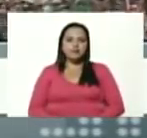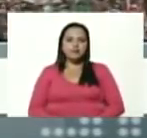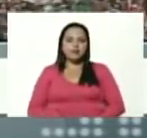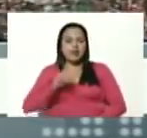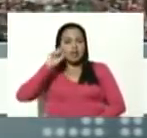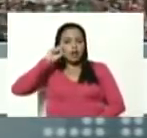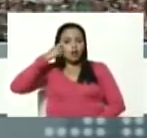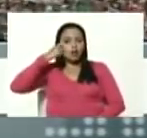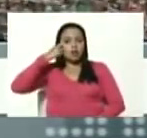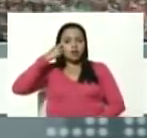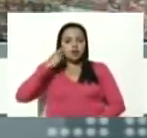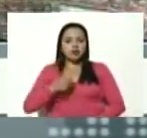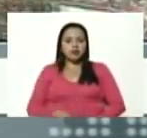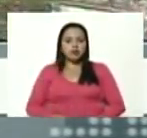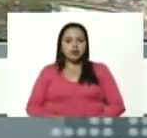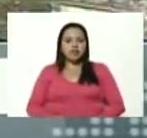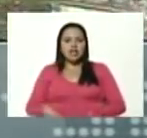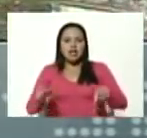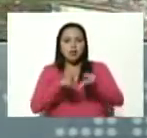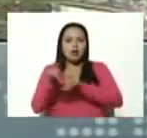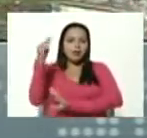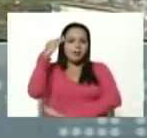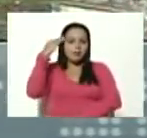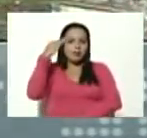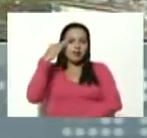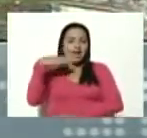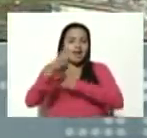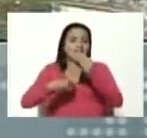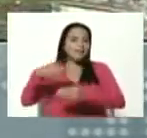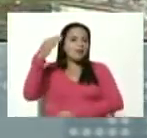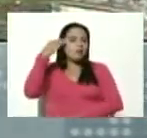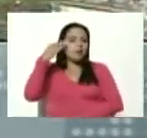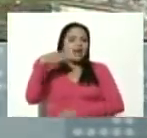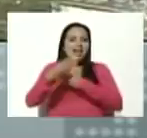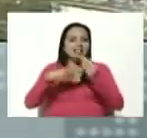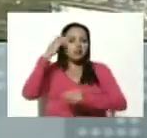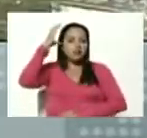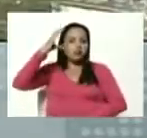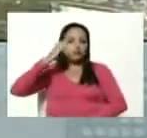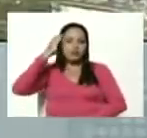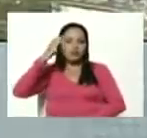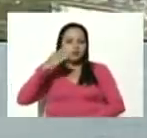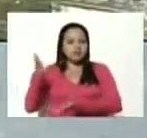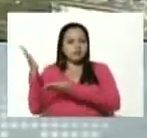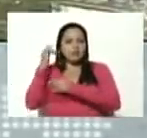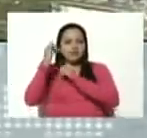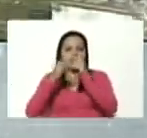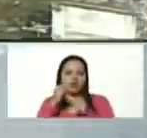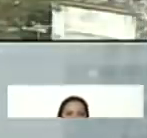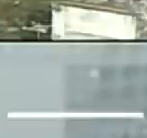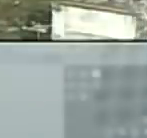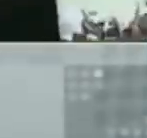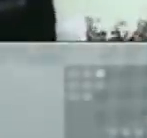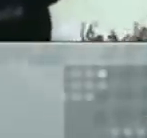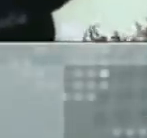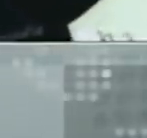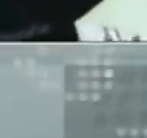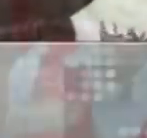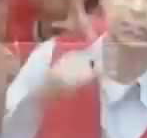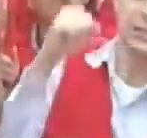Recordar es hacer memoria. Y hacer memoria es hacer conciencia. Adelante, video.